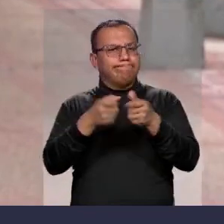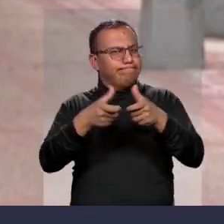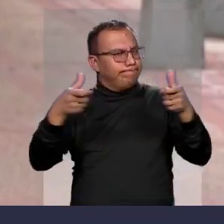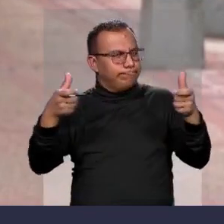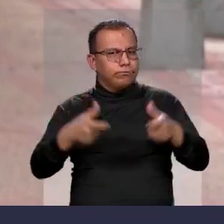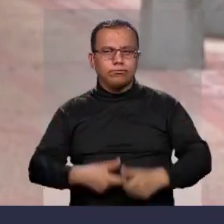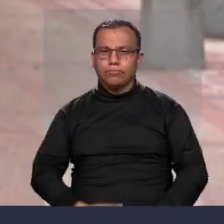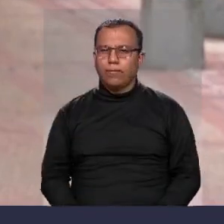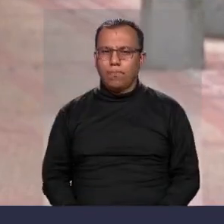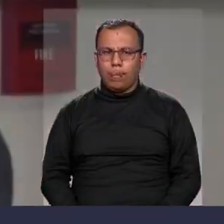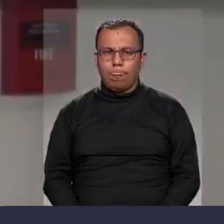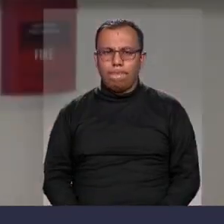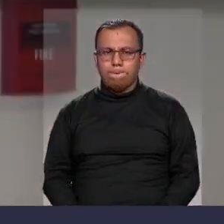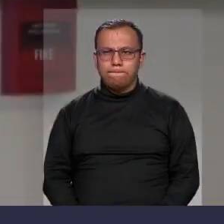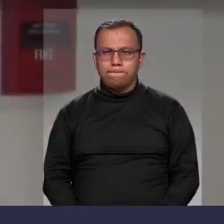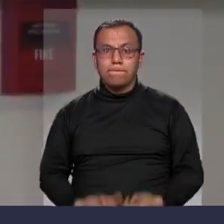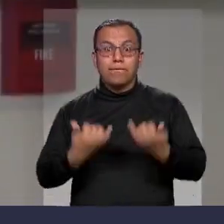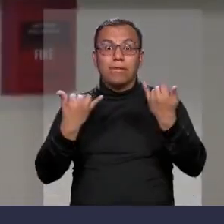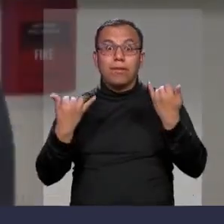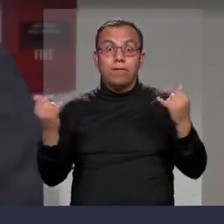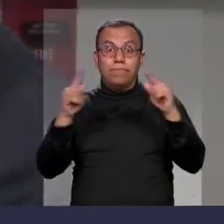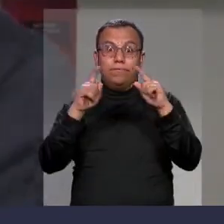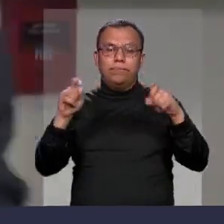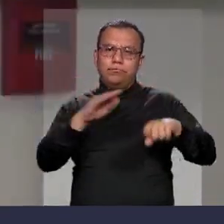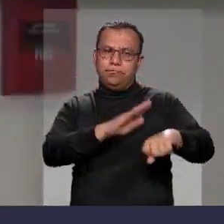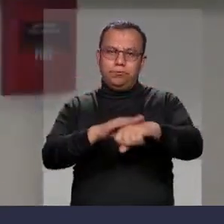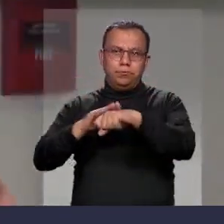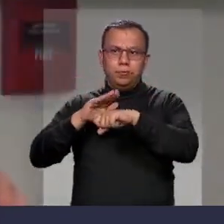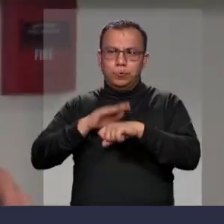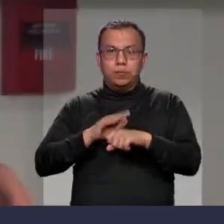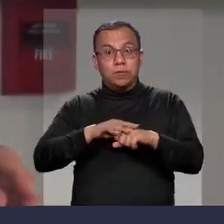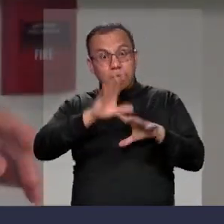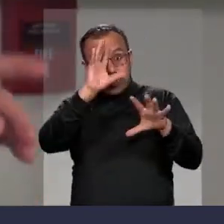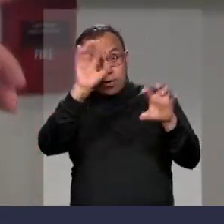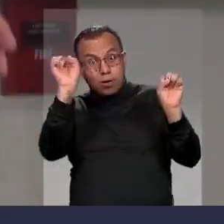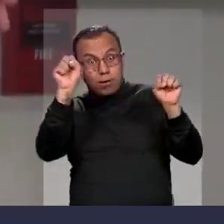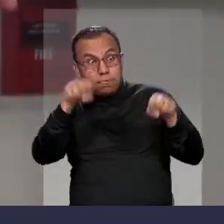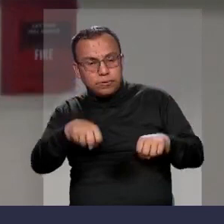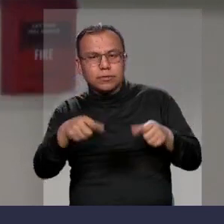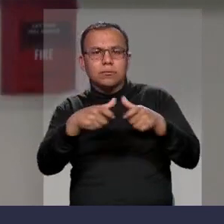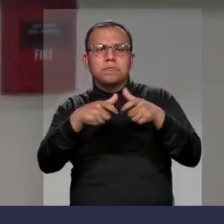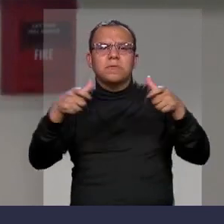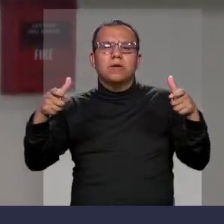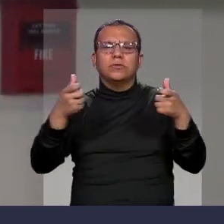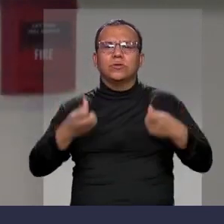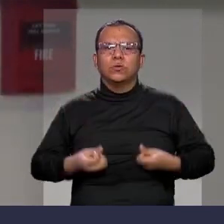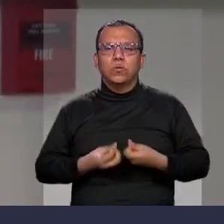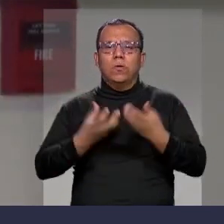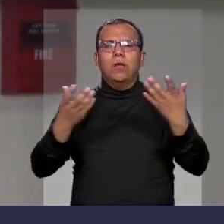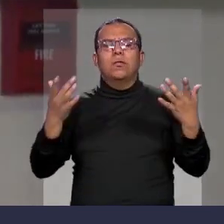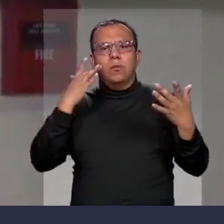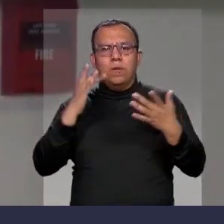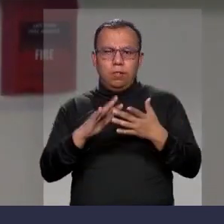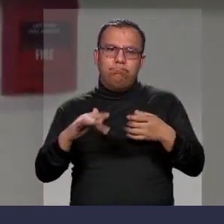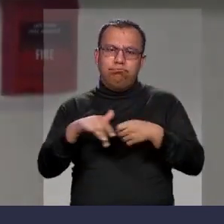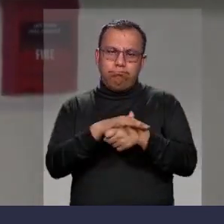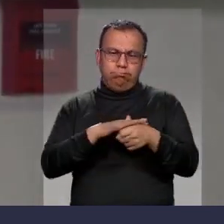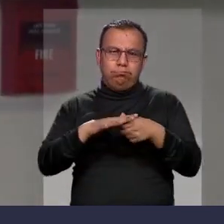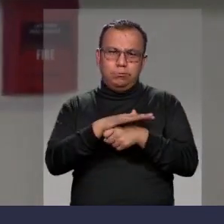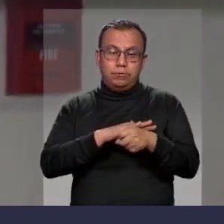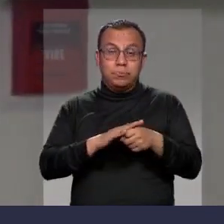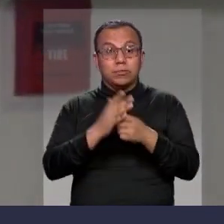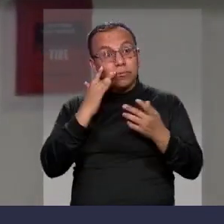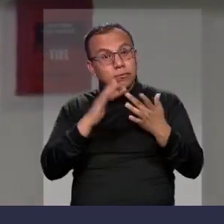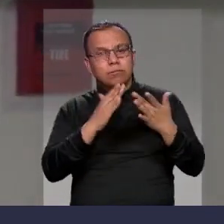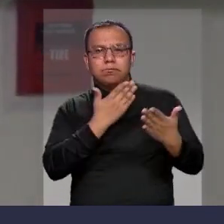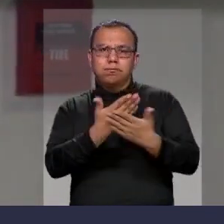mismas. En este momento, nuestra capacidad debería crecer en el caso de las